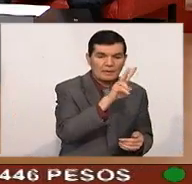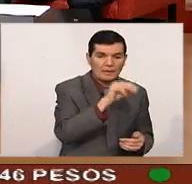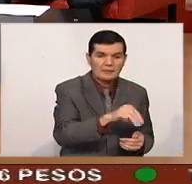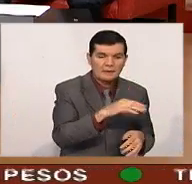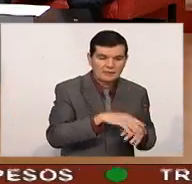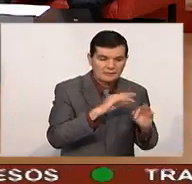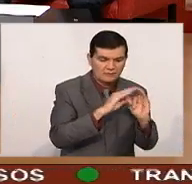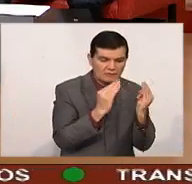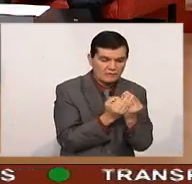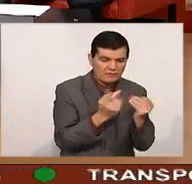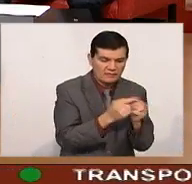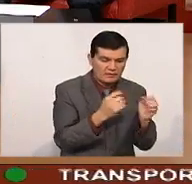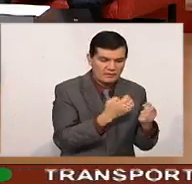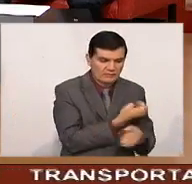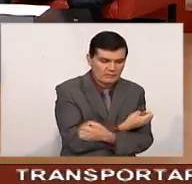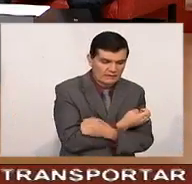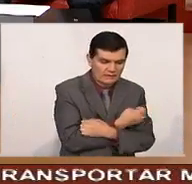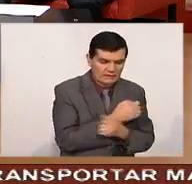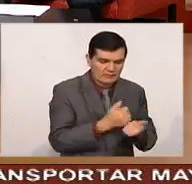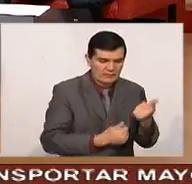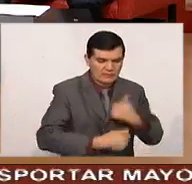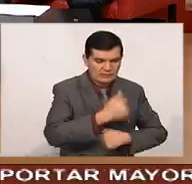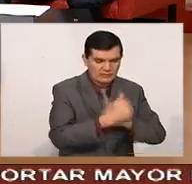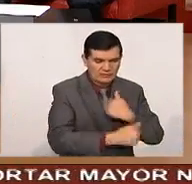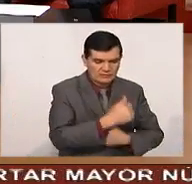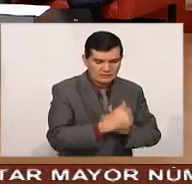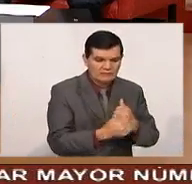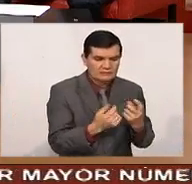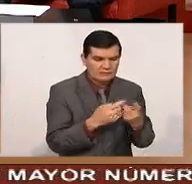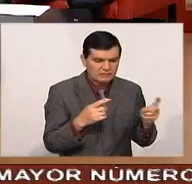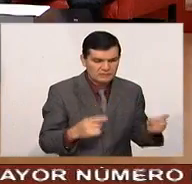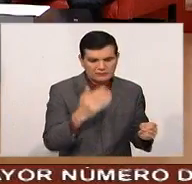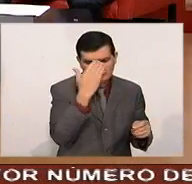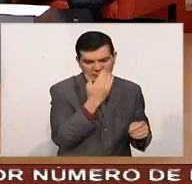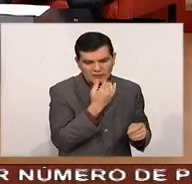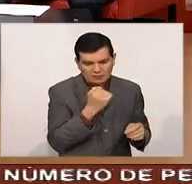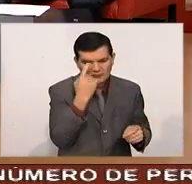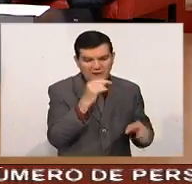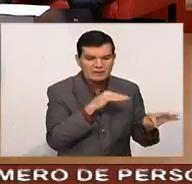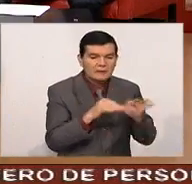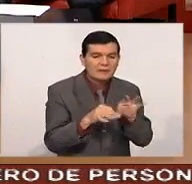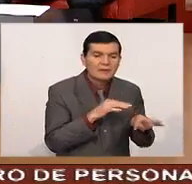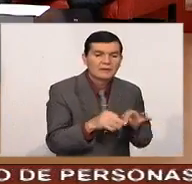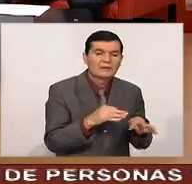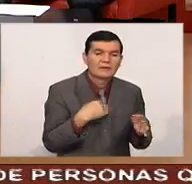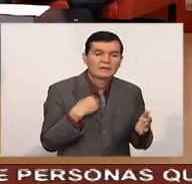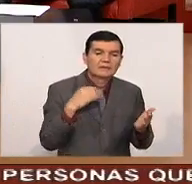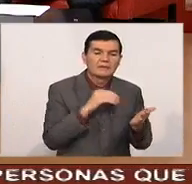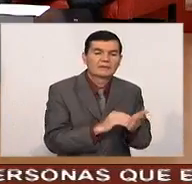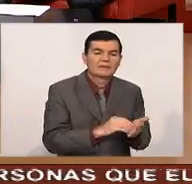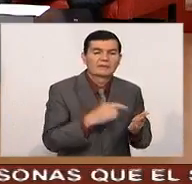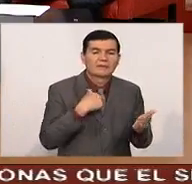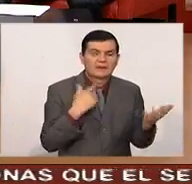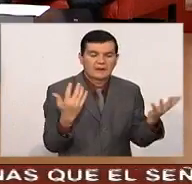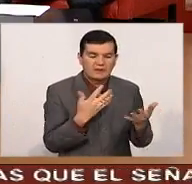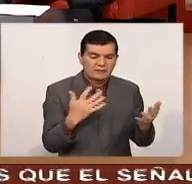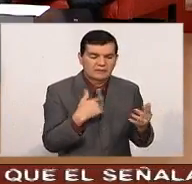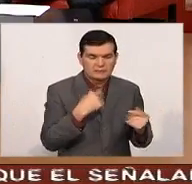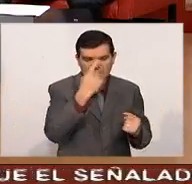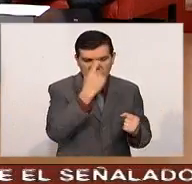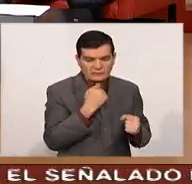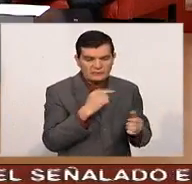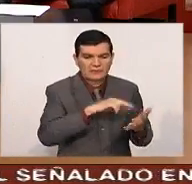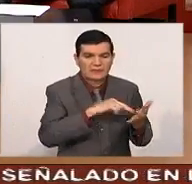modelo educativo está asociado al tema de desarrollo de competencias, desarrollo de habilidades para el trabajo. Estamos hablando de un perfil